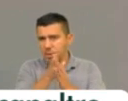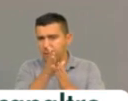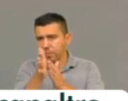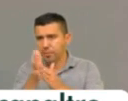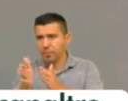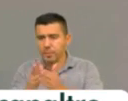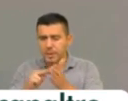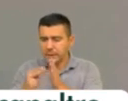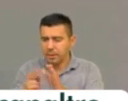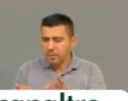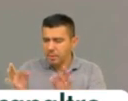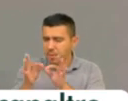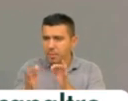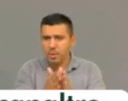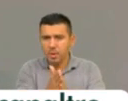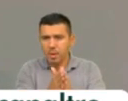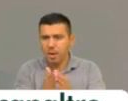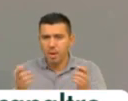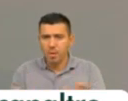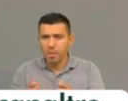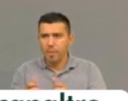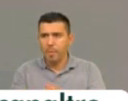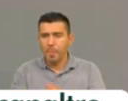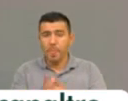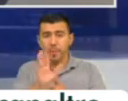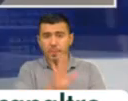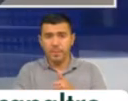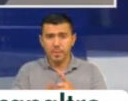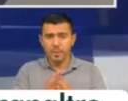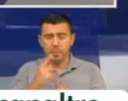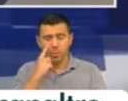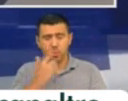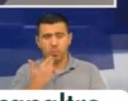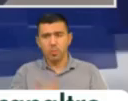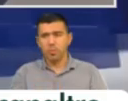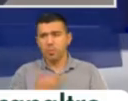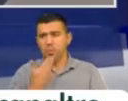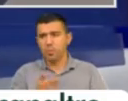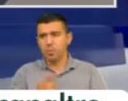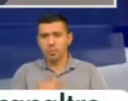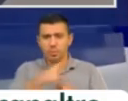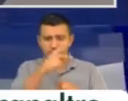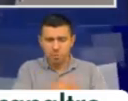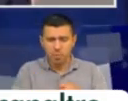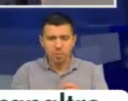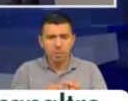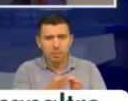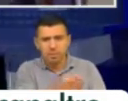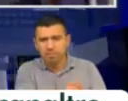Es importante la productividad de cacao que se genera en el departamento de Santander, por eso se gestionan proyectos rurales